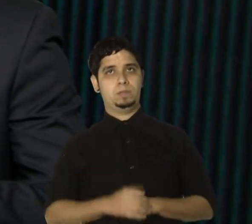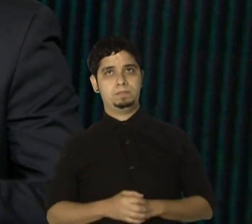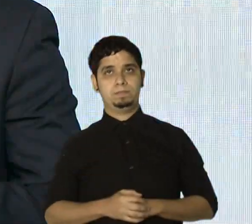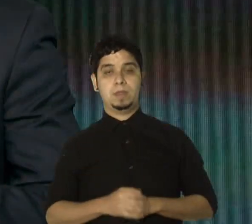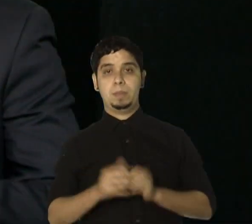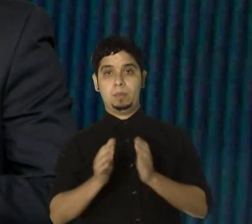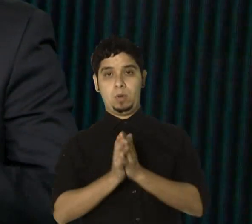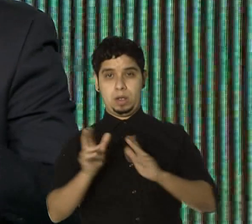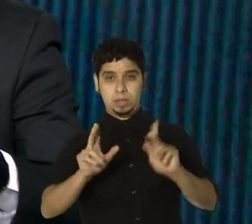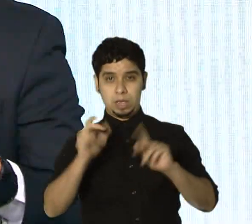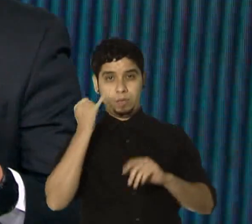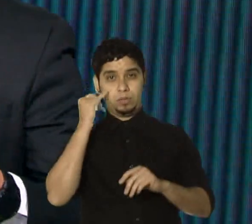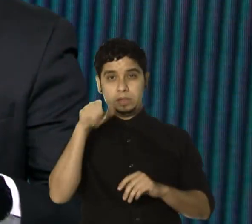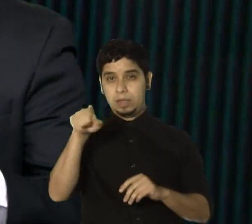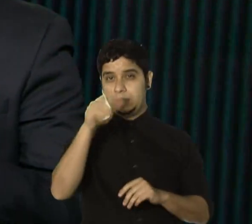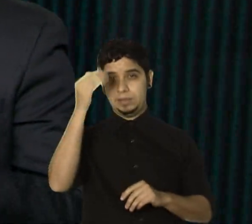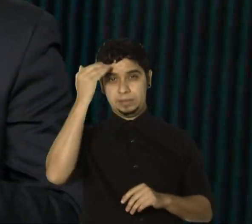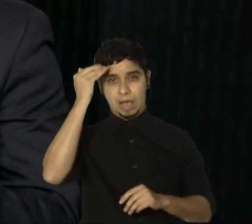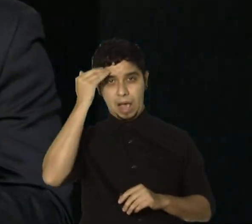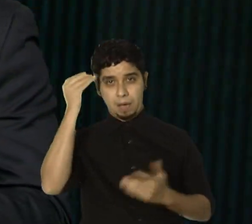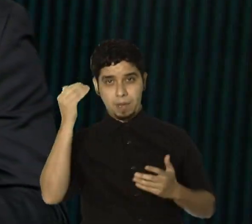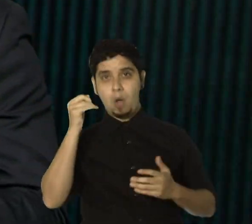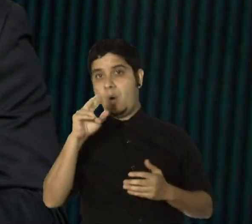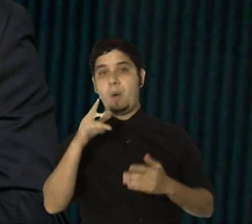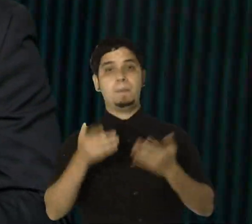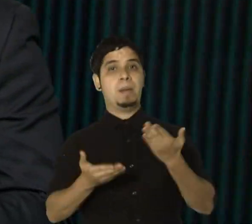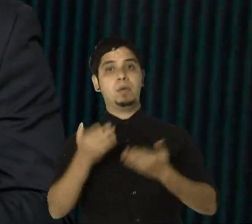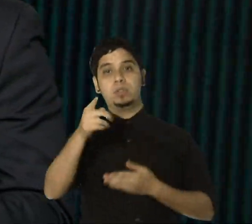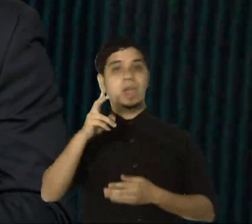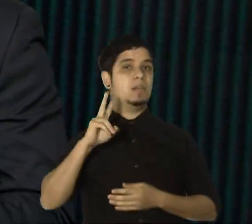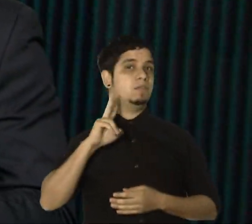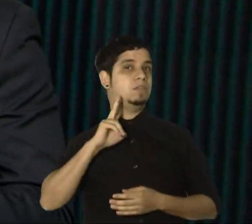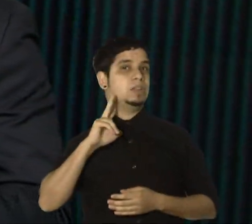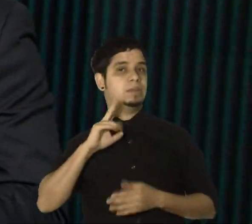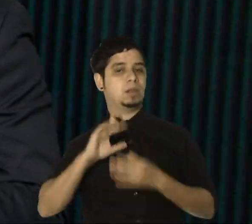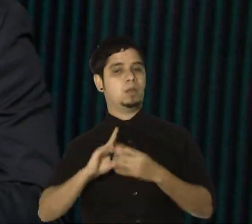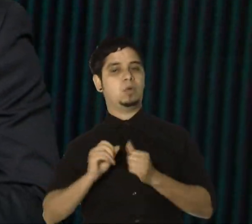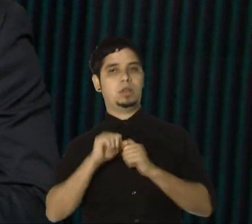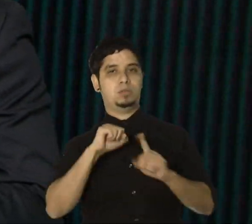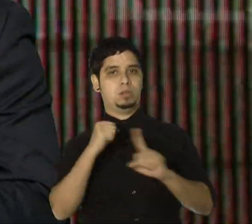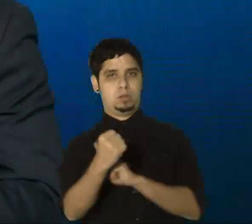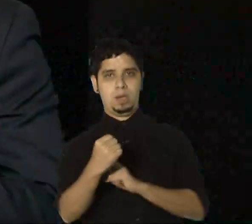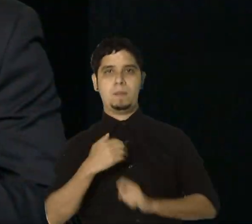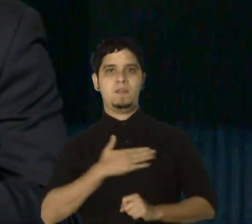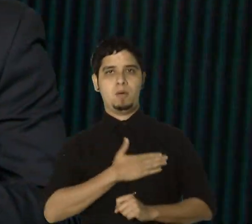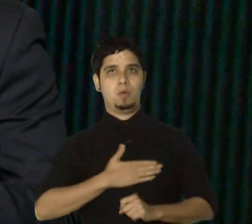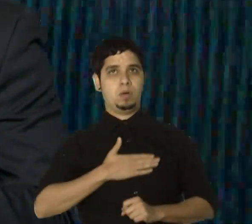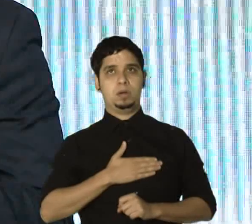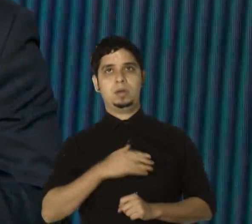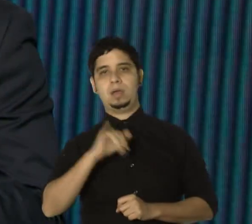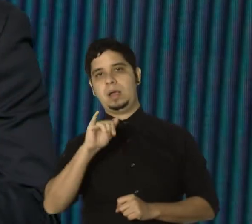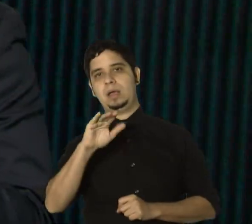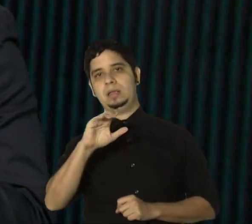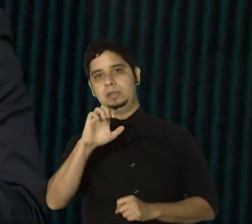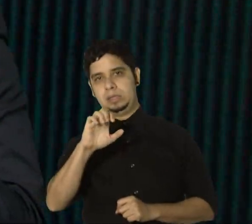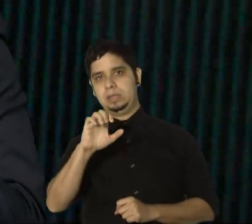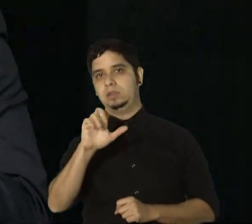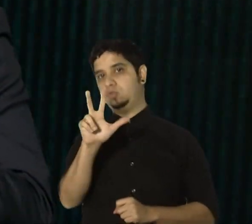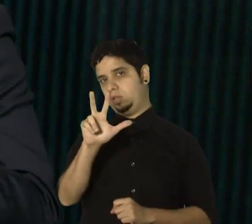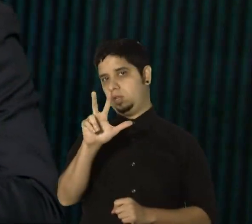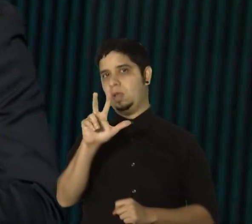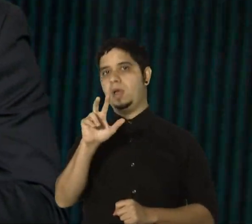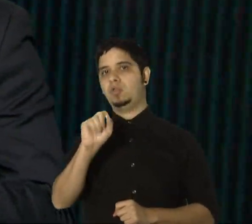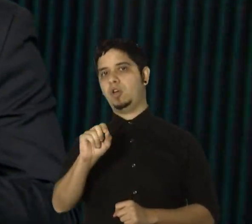que si usted conoce de alguna persona o usted fue víctima de este esquema, por favor vayan a la ic3.gov. Lo